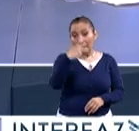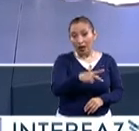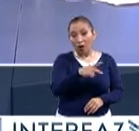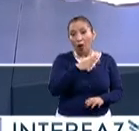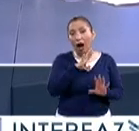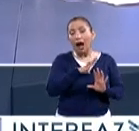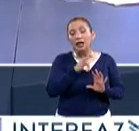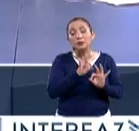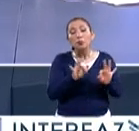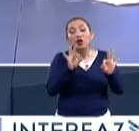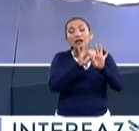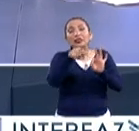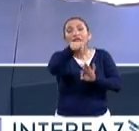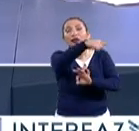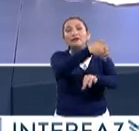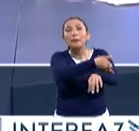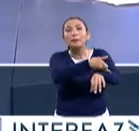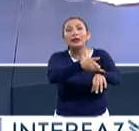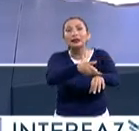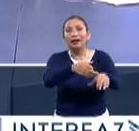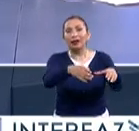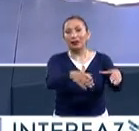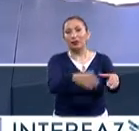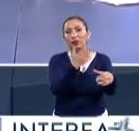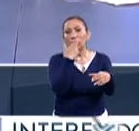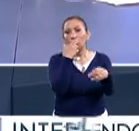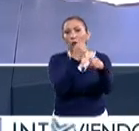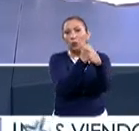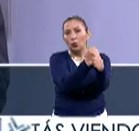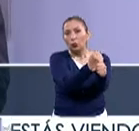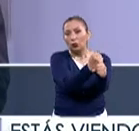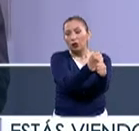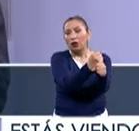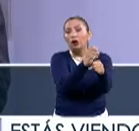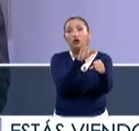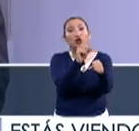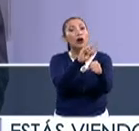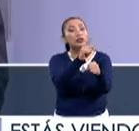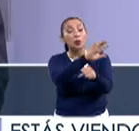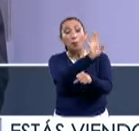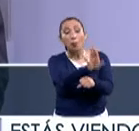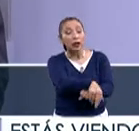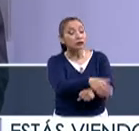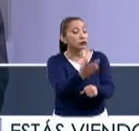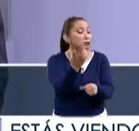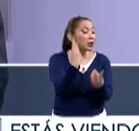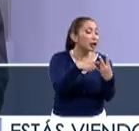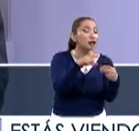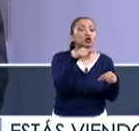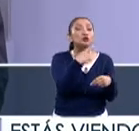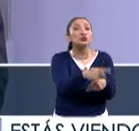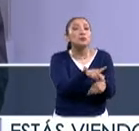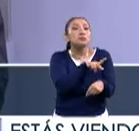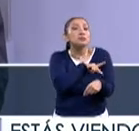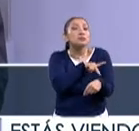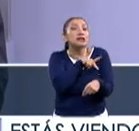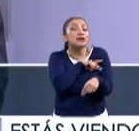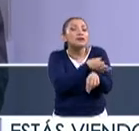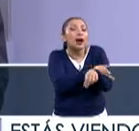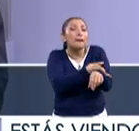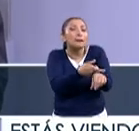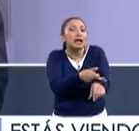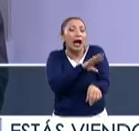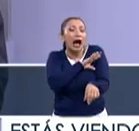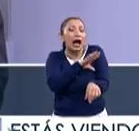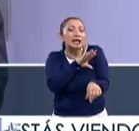damos mucha importancia a la familia. Entonces, no son cualquier muerto el que viene, sino que son sus